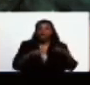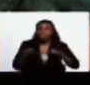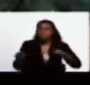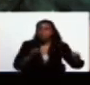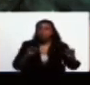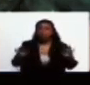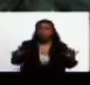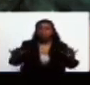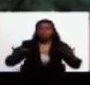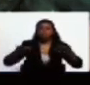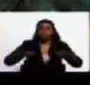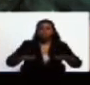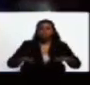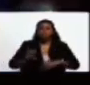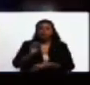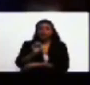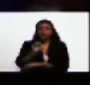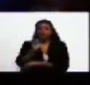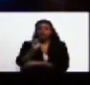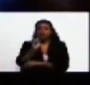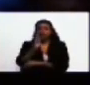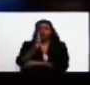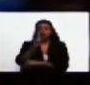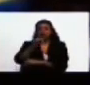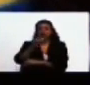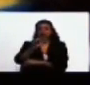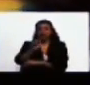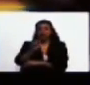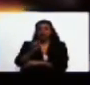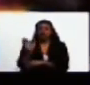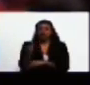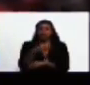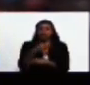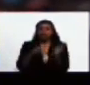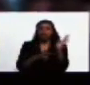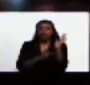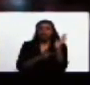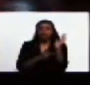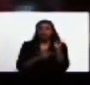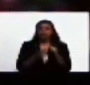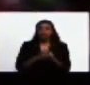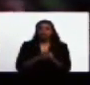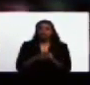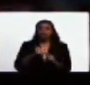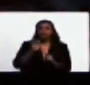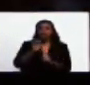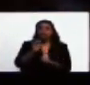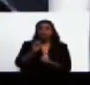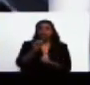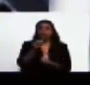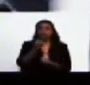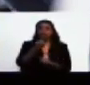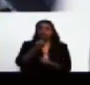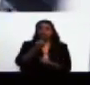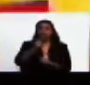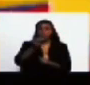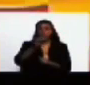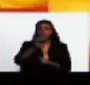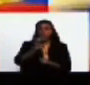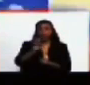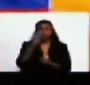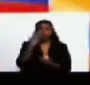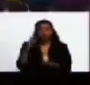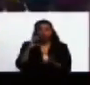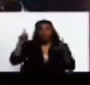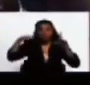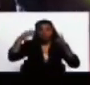movilizaciones. En Sabana Libre, Trujillo, parroquia Sabana Libre, Escuque. Tremenda movilización de Escuque, ustedes